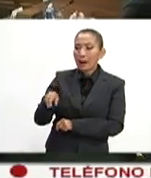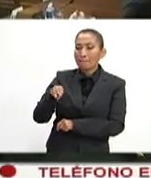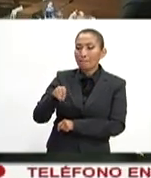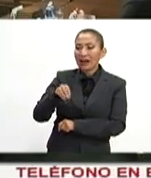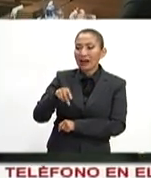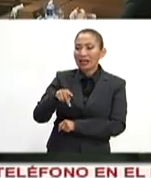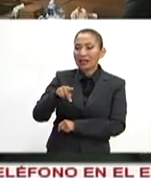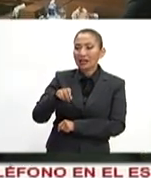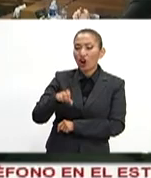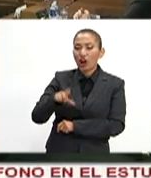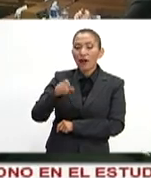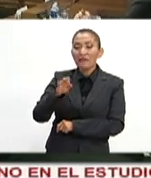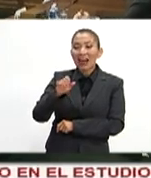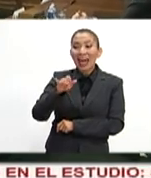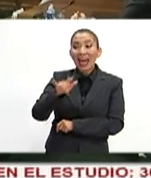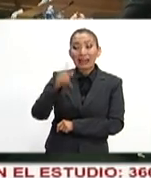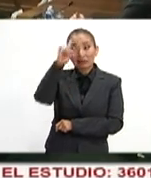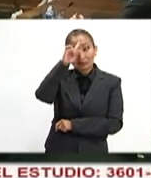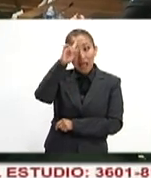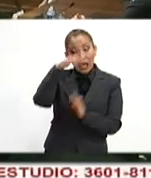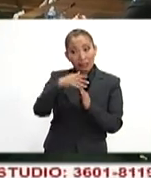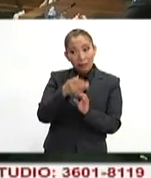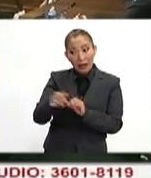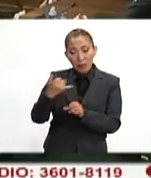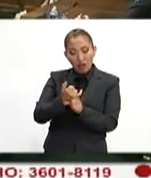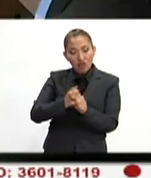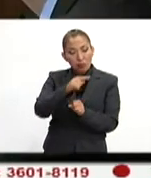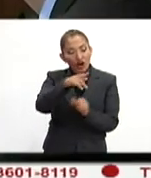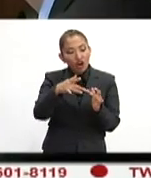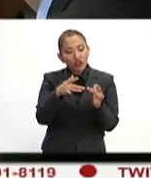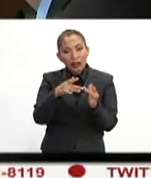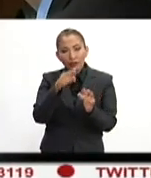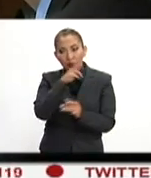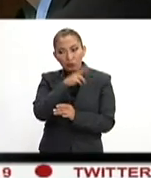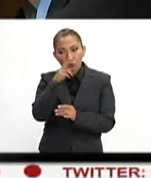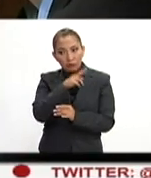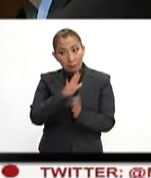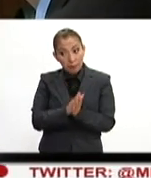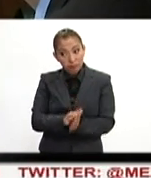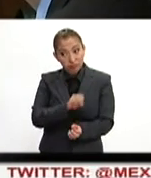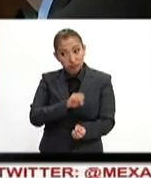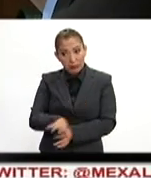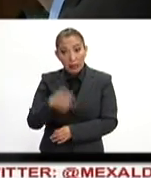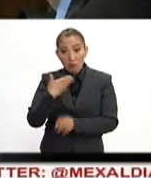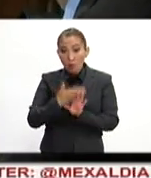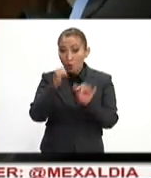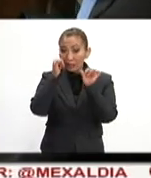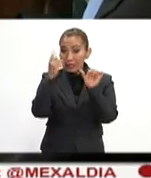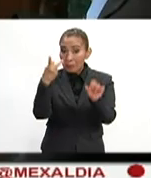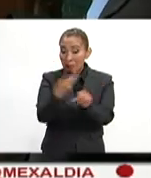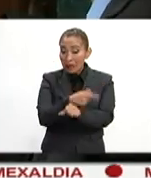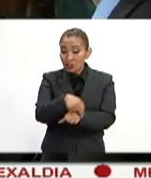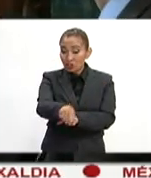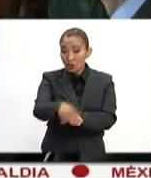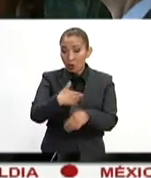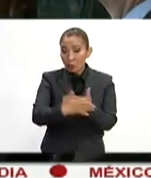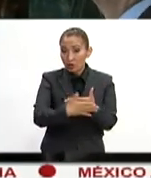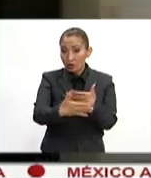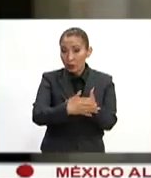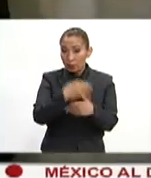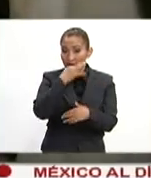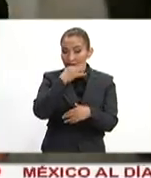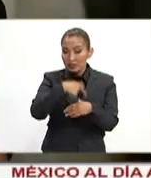Michael Flynn, asesor de la Casa Blanca, investigado por sus contactos con Rusia. Estaremos muy al tanto de lo que suceda en los